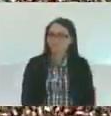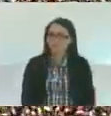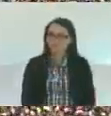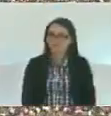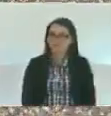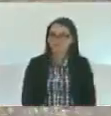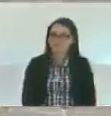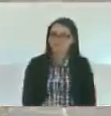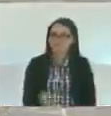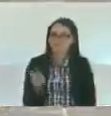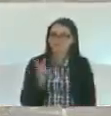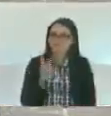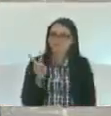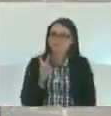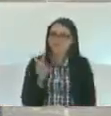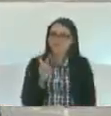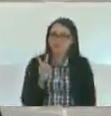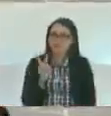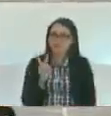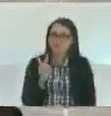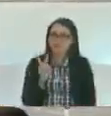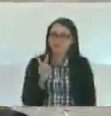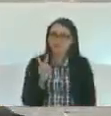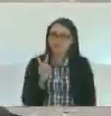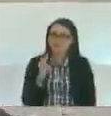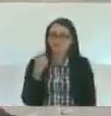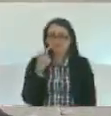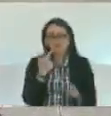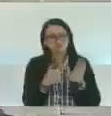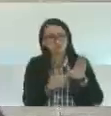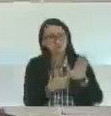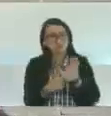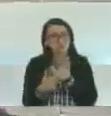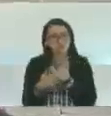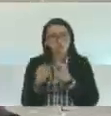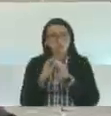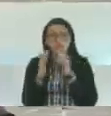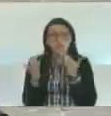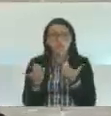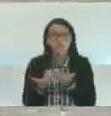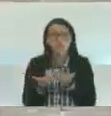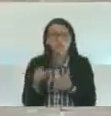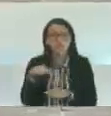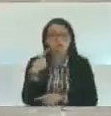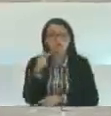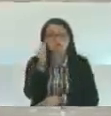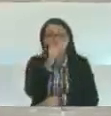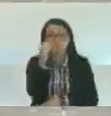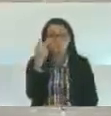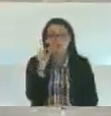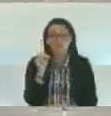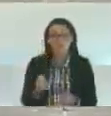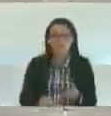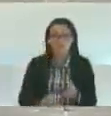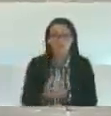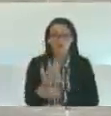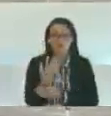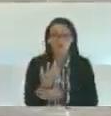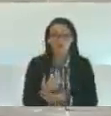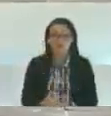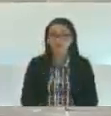Venezuela va a dar una lección al mundo el próximo domingo 20 de mayo.